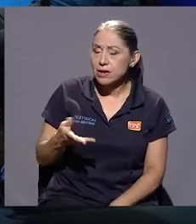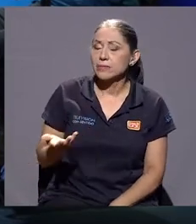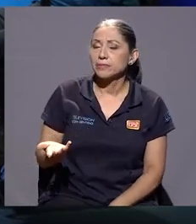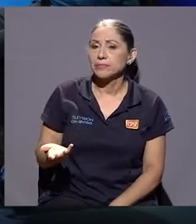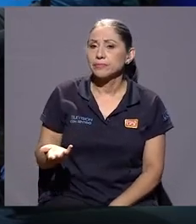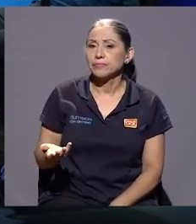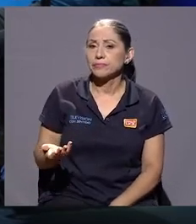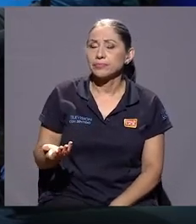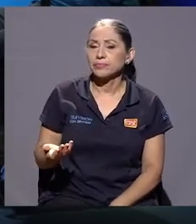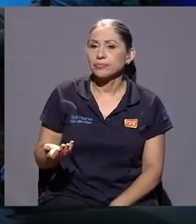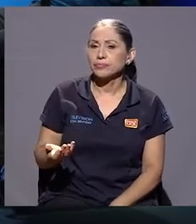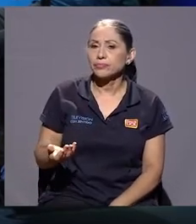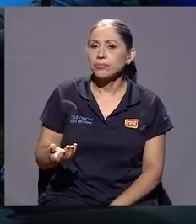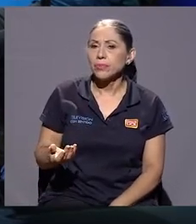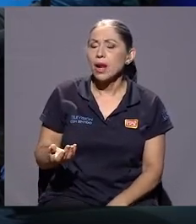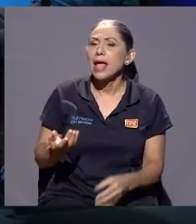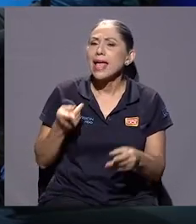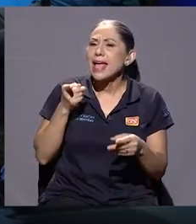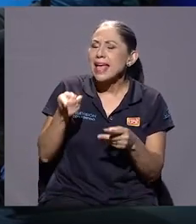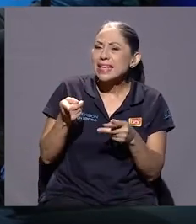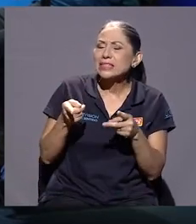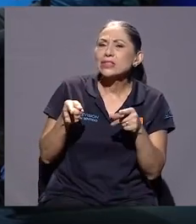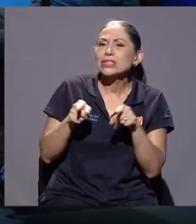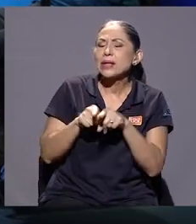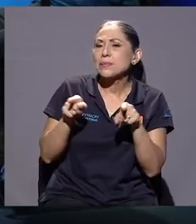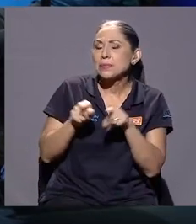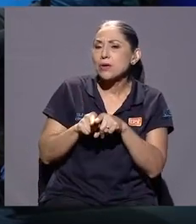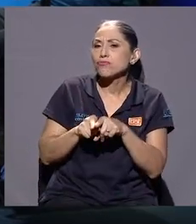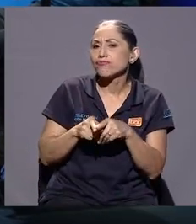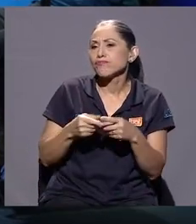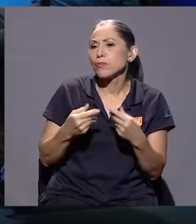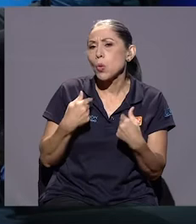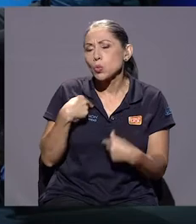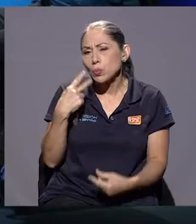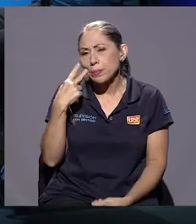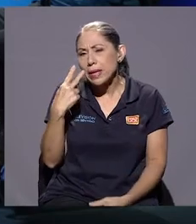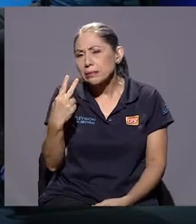mucho surge también de ver el potencial y quizás